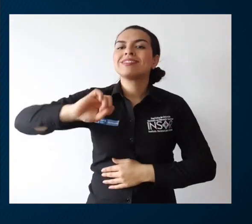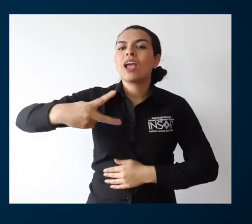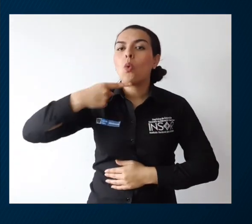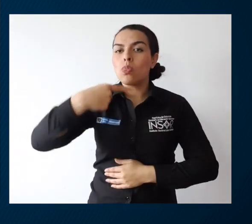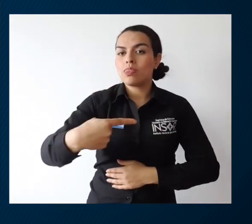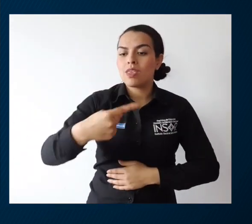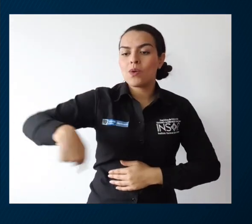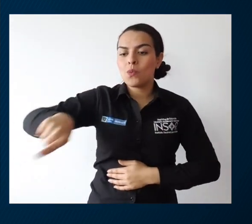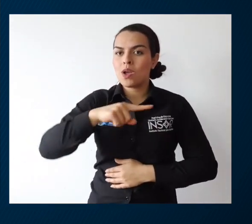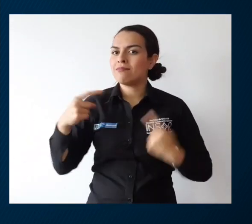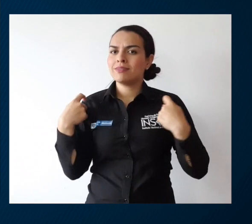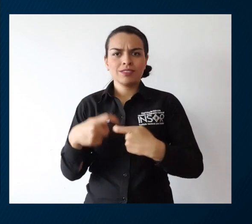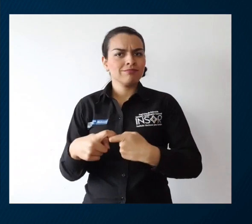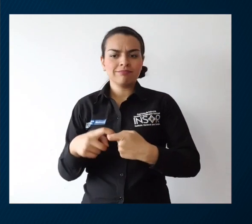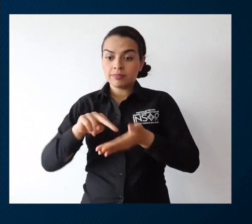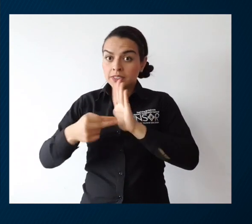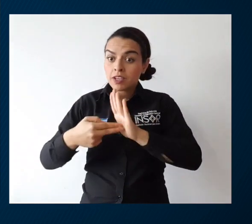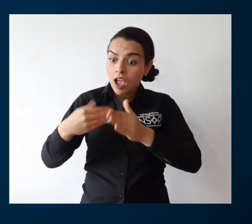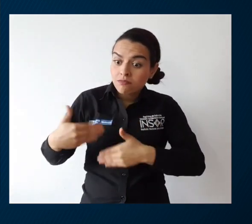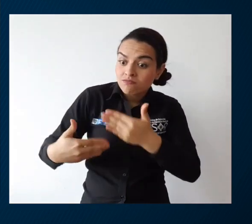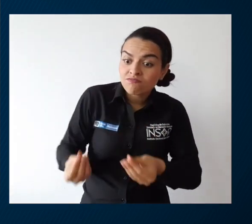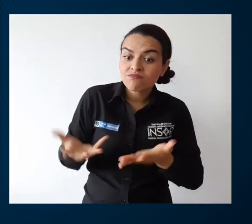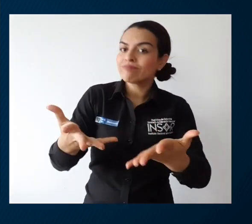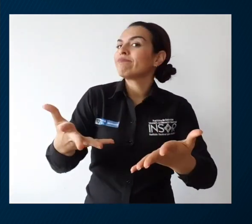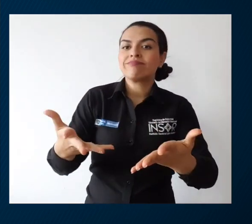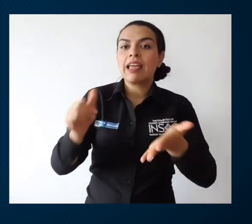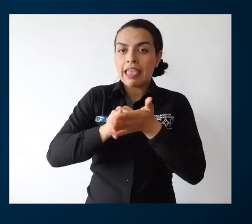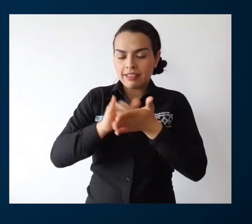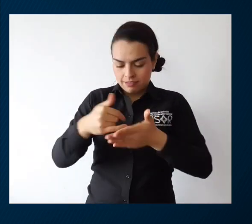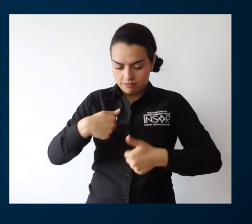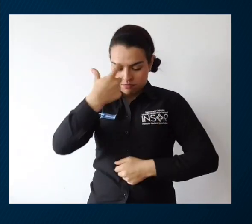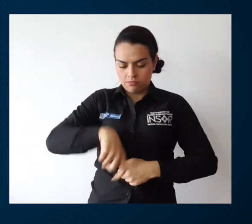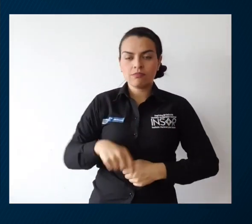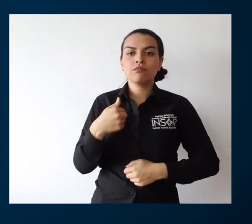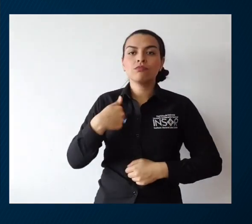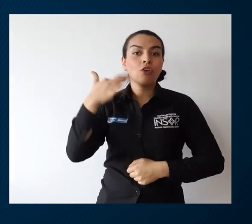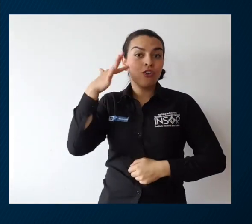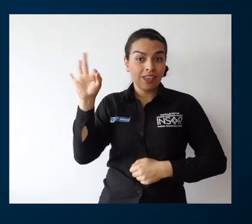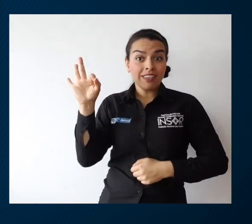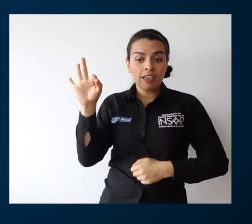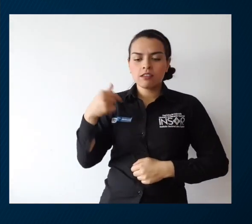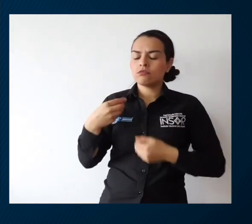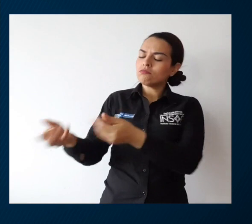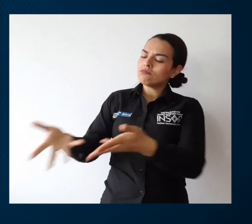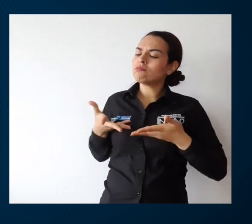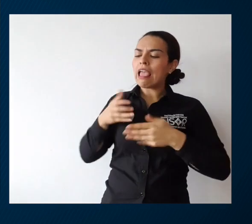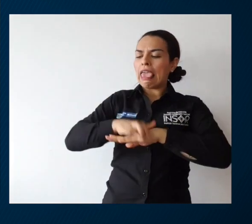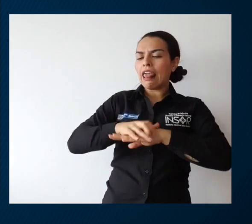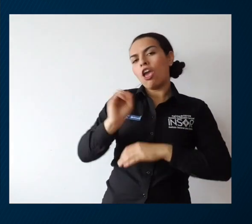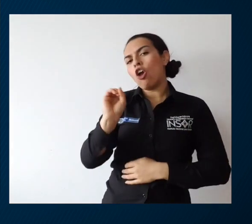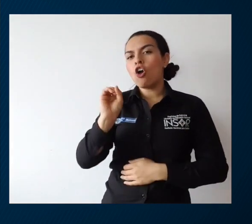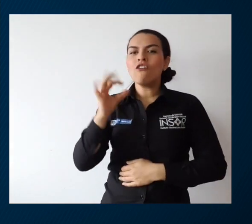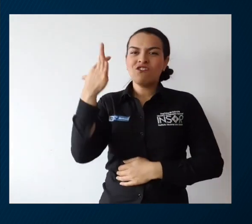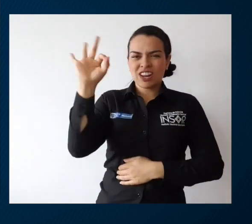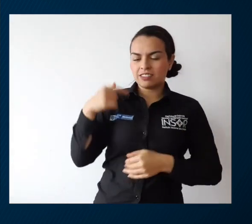los estudiantes, que es el español. No tiene ningún sentido, por ejemplo, que yo como persona oyente me llegue un material en inglés o en francés cuando